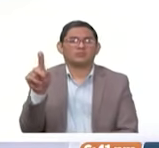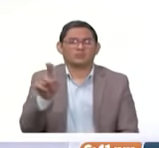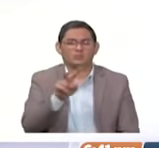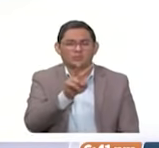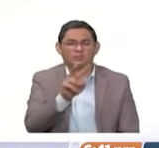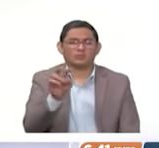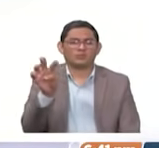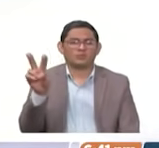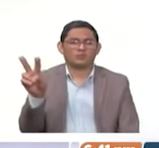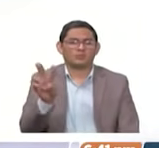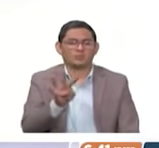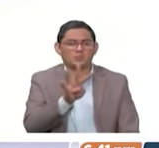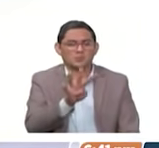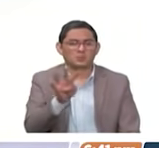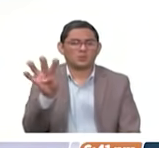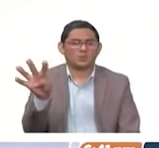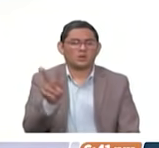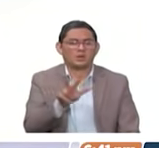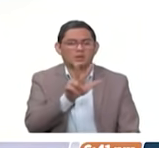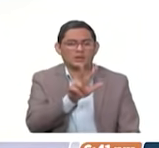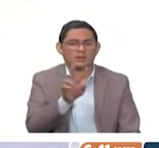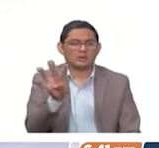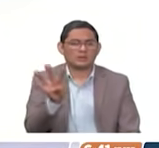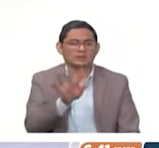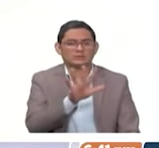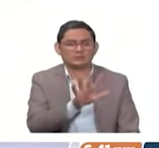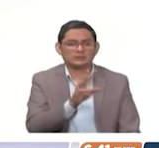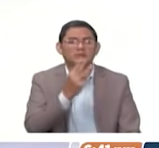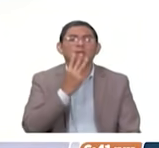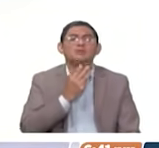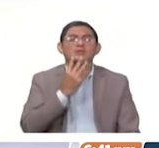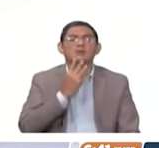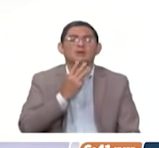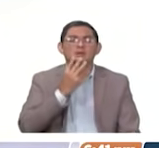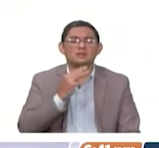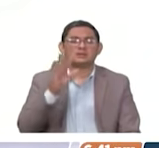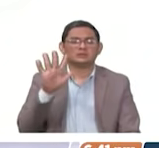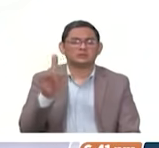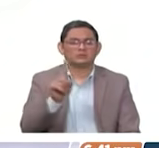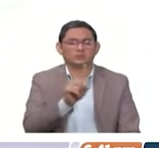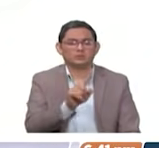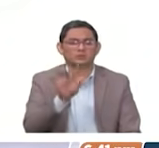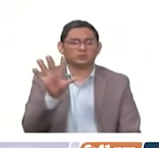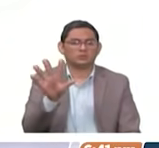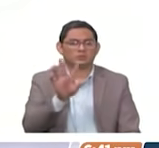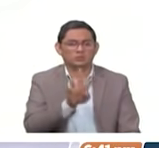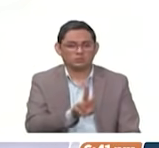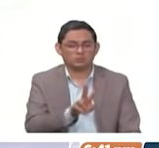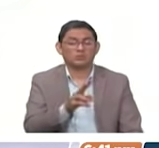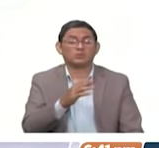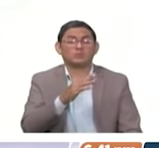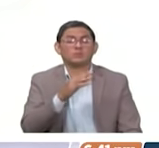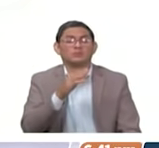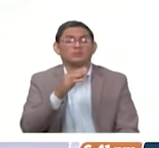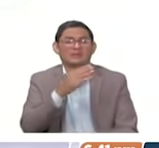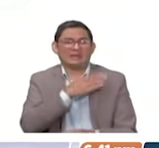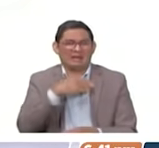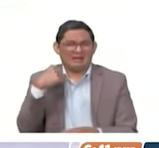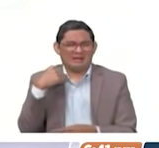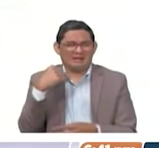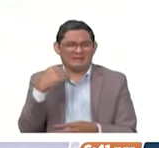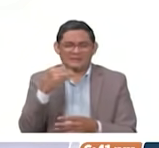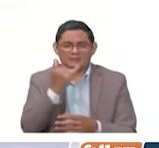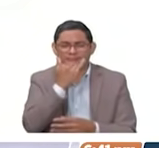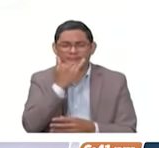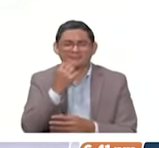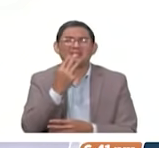43 45 en darién 51 y 52 comarca en ver a